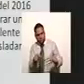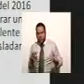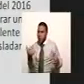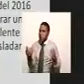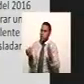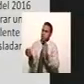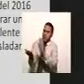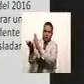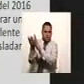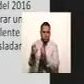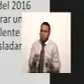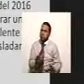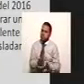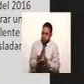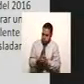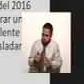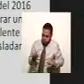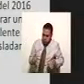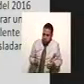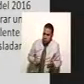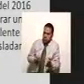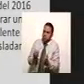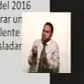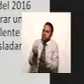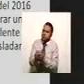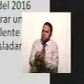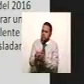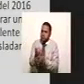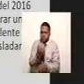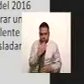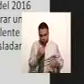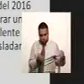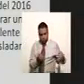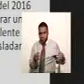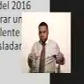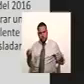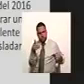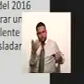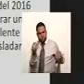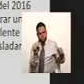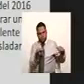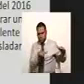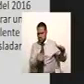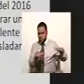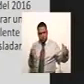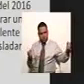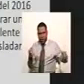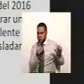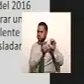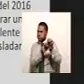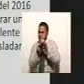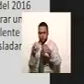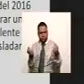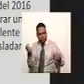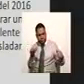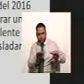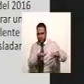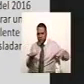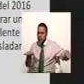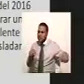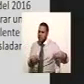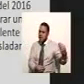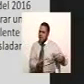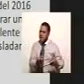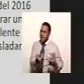a asumir el costo de la póliza de reposición, porque había mucha movilización, iban a generar una sobreoferta